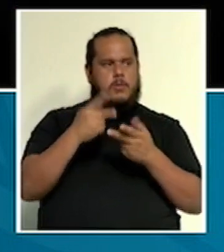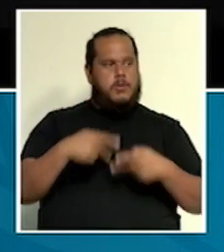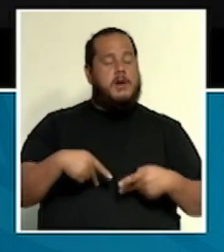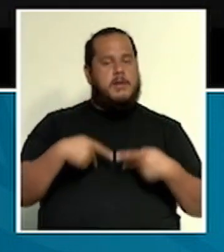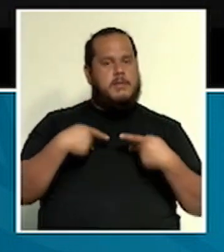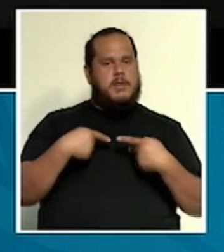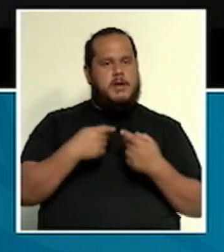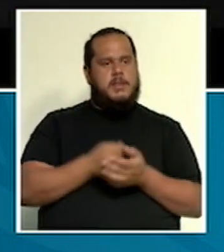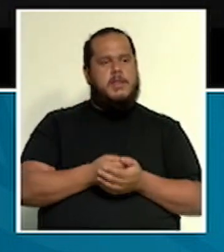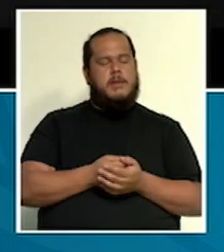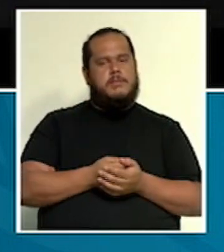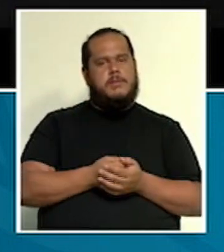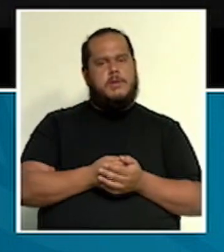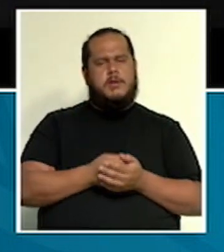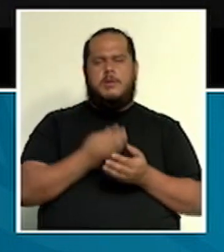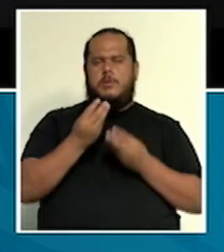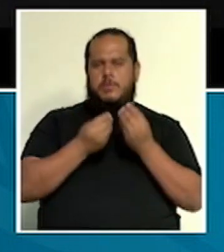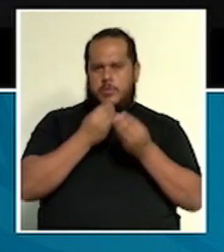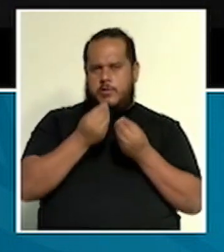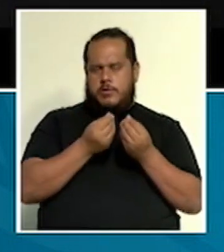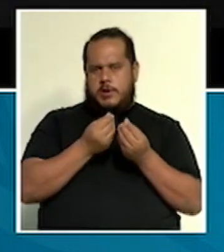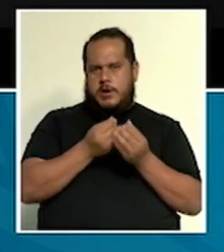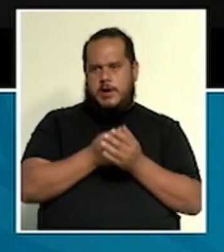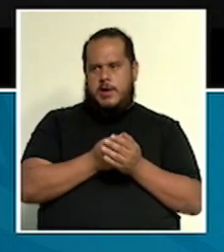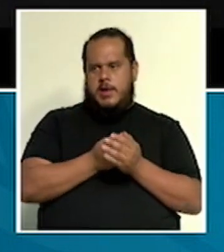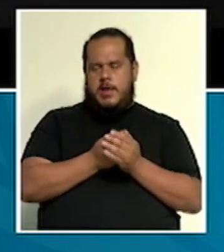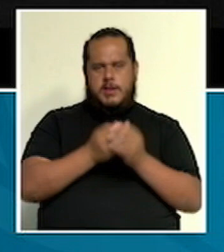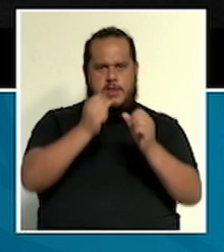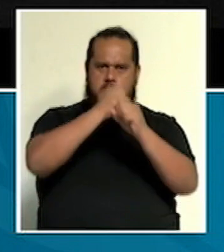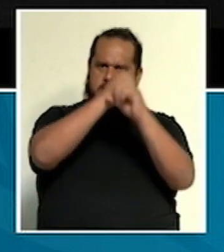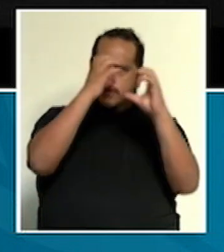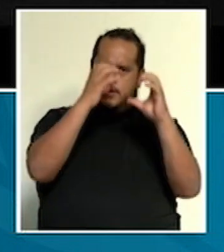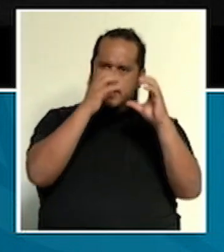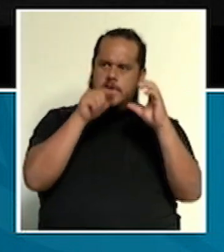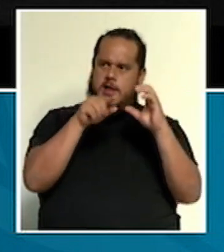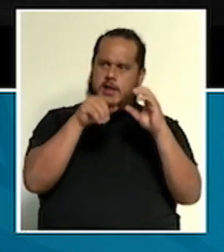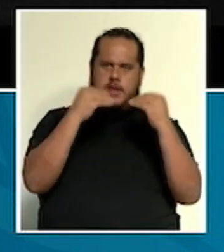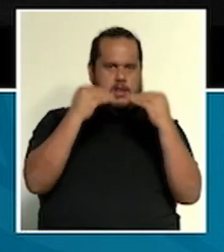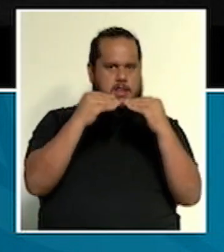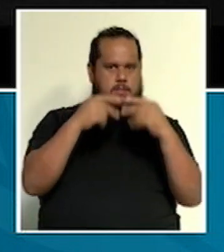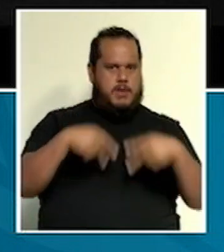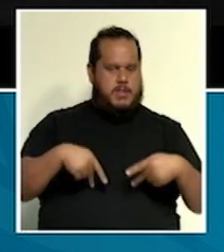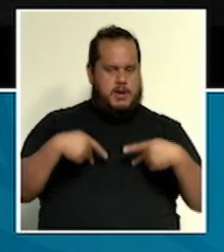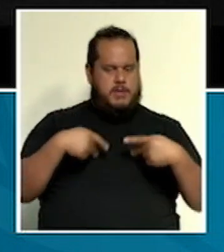vitalidad muy, muy rica de imaginarse esa etapa de la vida.